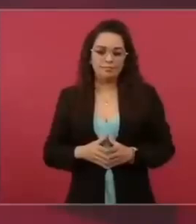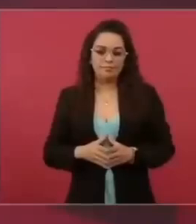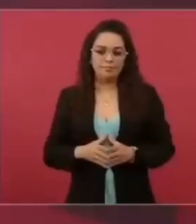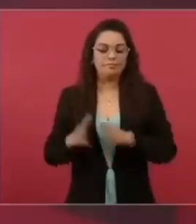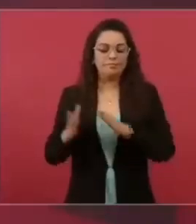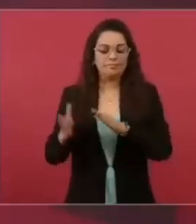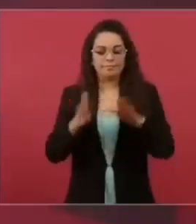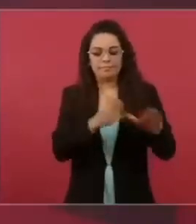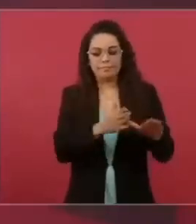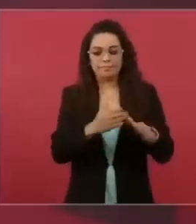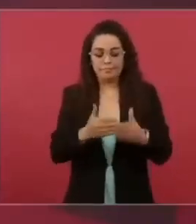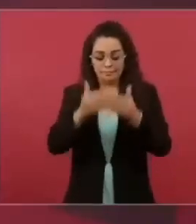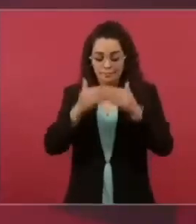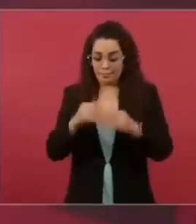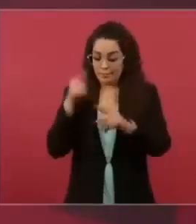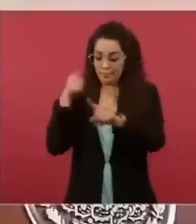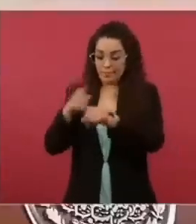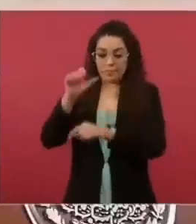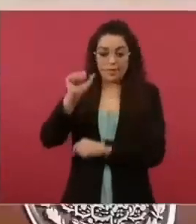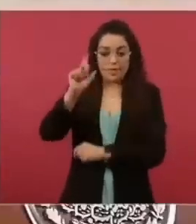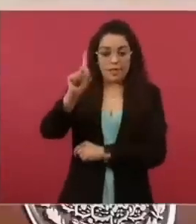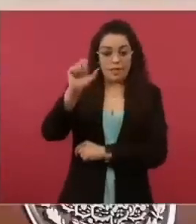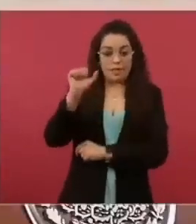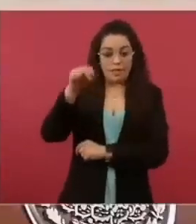Adán Augusto López Hernández.